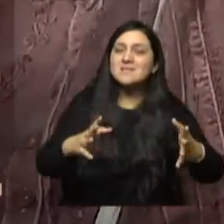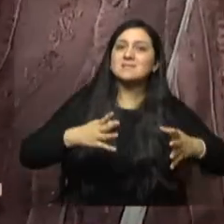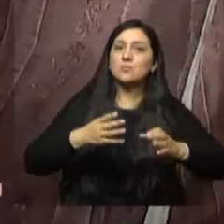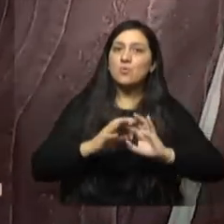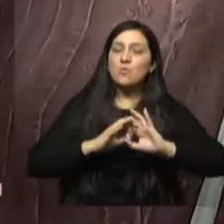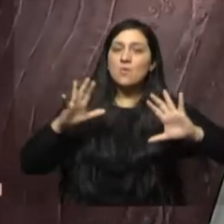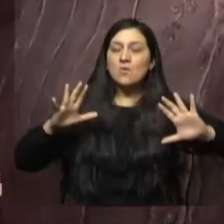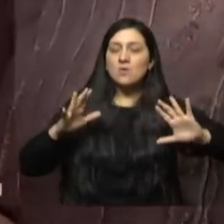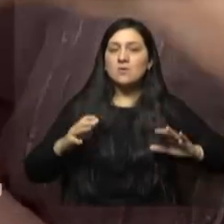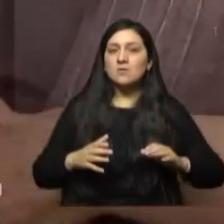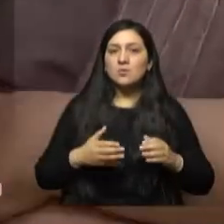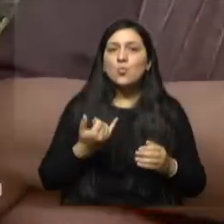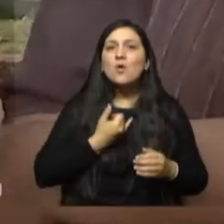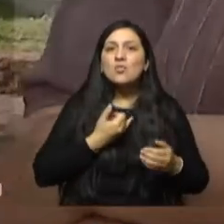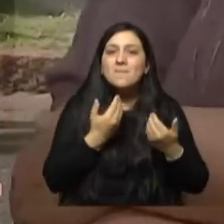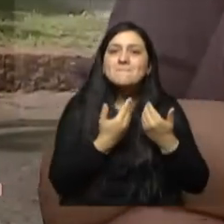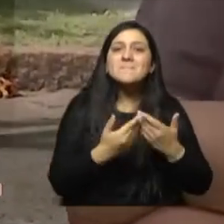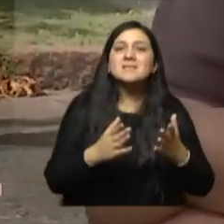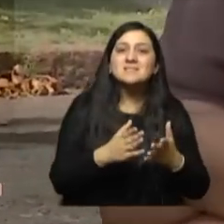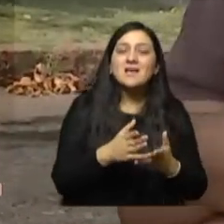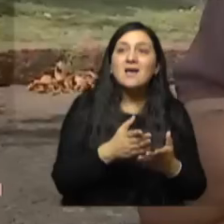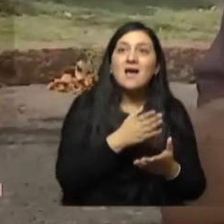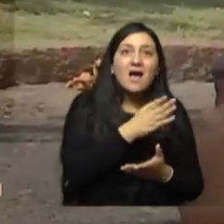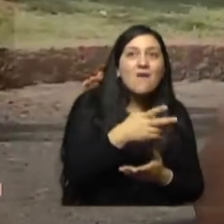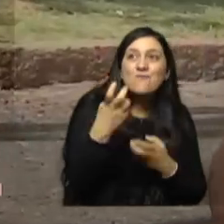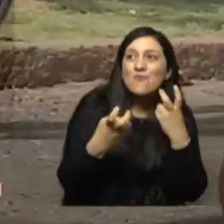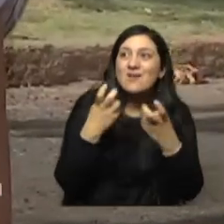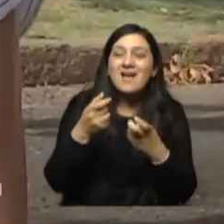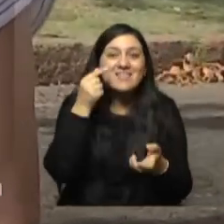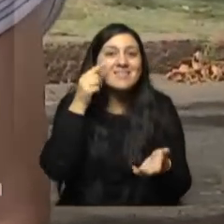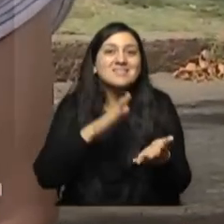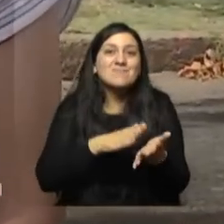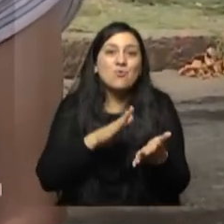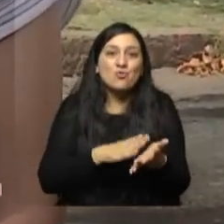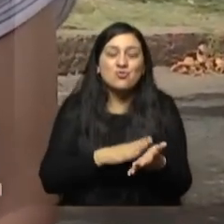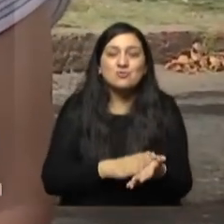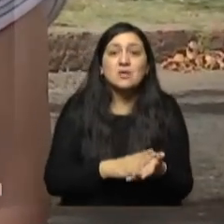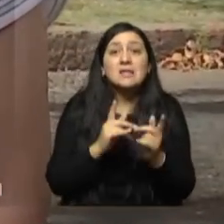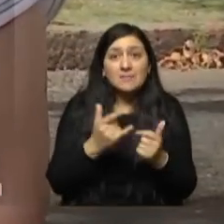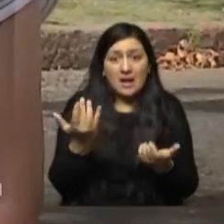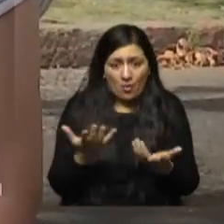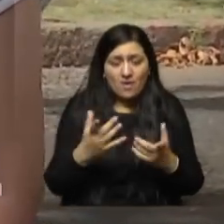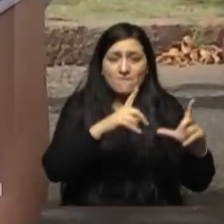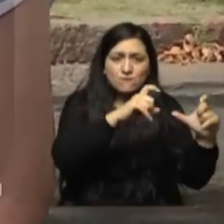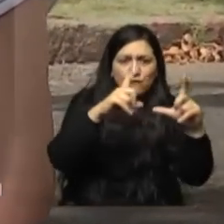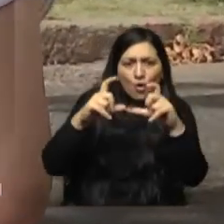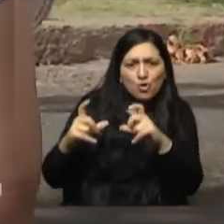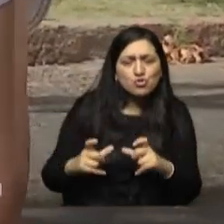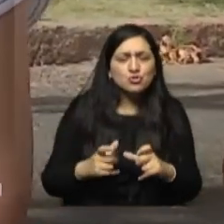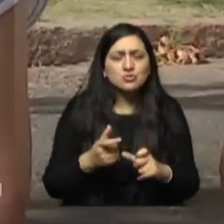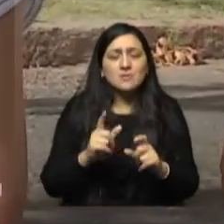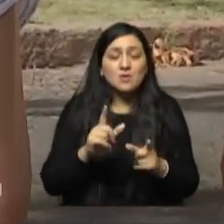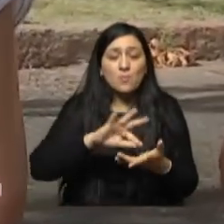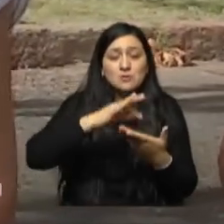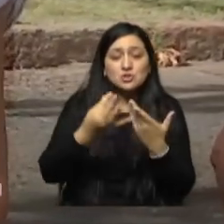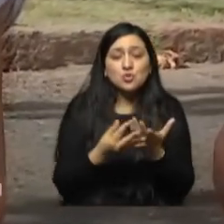esta madeja? ¿Cuándo empieza a recoger esas pequeñas miguitas que hoy son parte de una fotogalería, un proyecto de sitio de